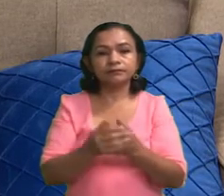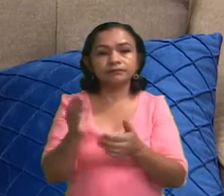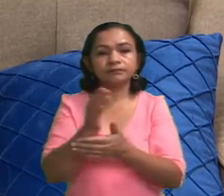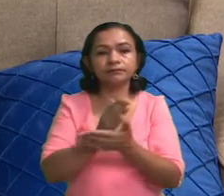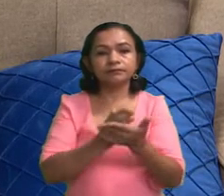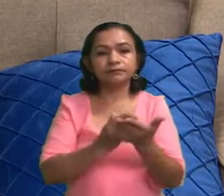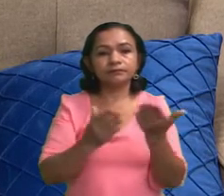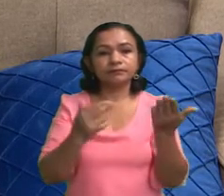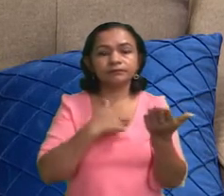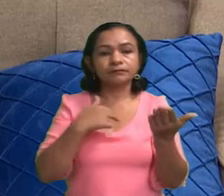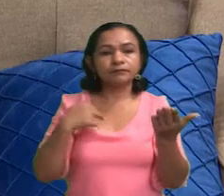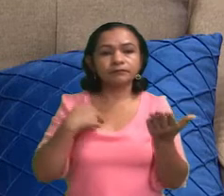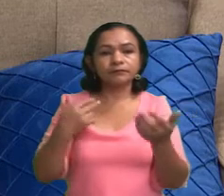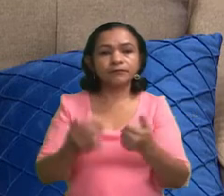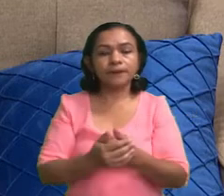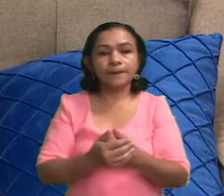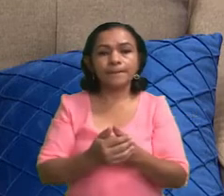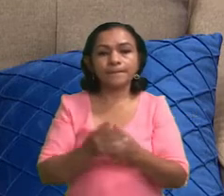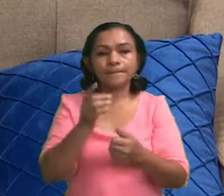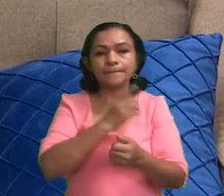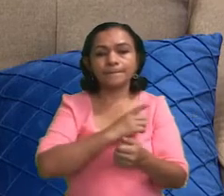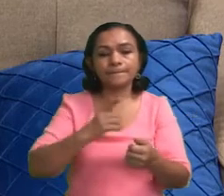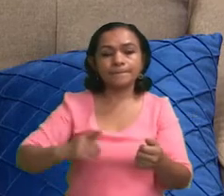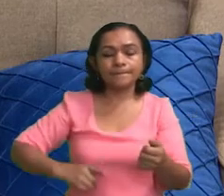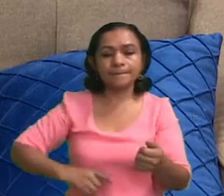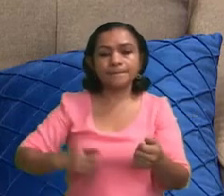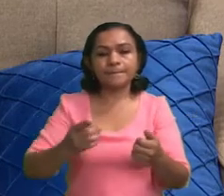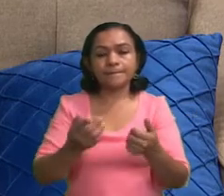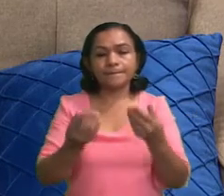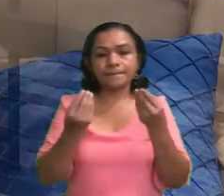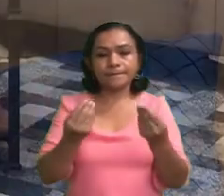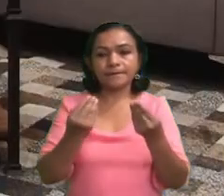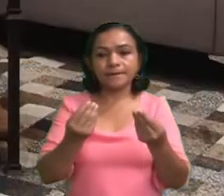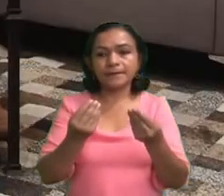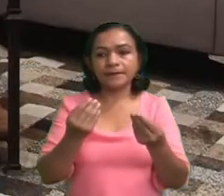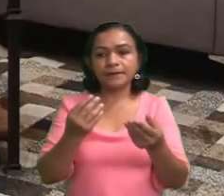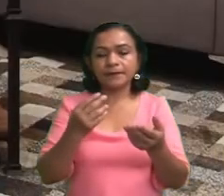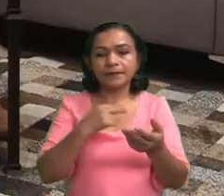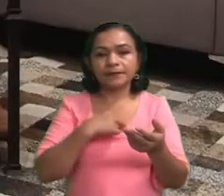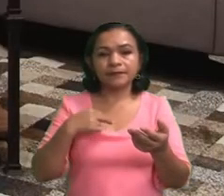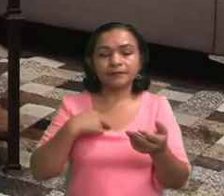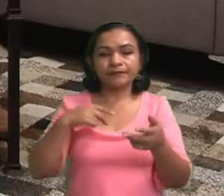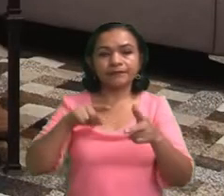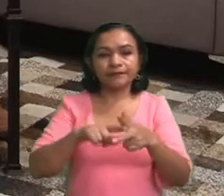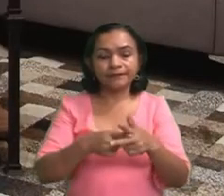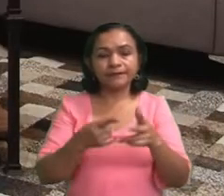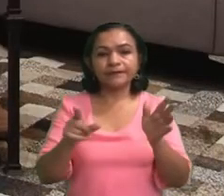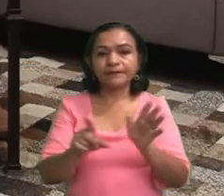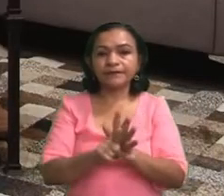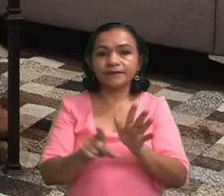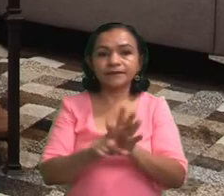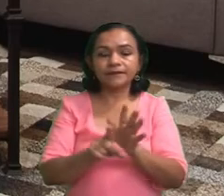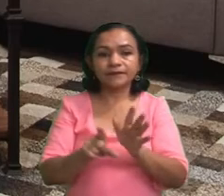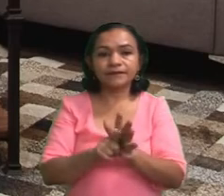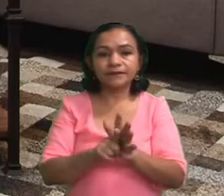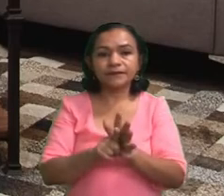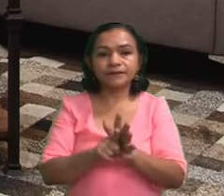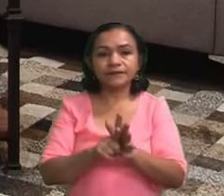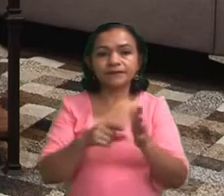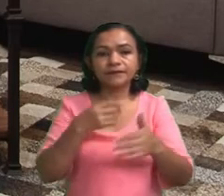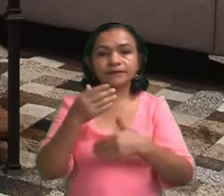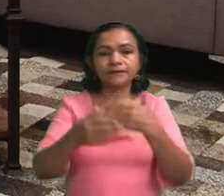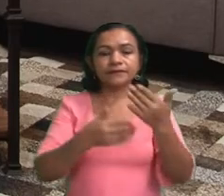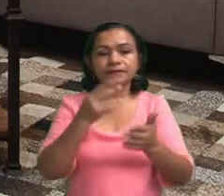de retorno. Tenemos, diputado, mucho que hacer dentro de esta dinámica, pero esta iniciativa de ley inicia en su proceso